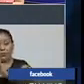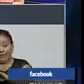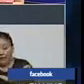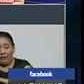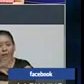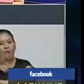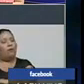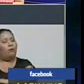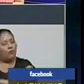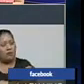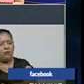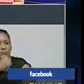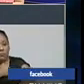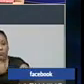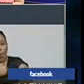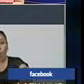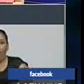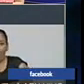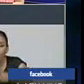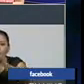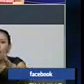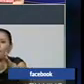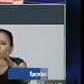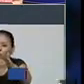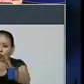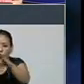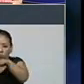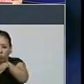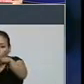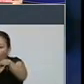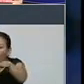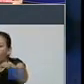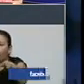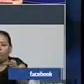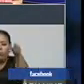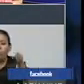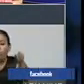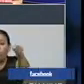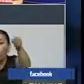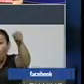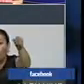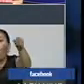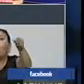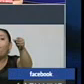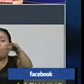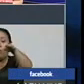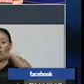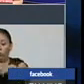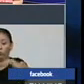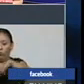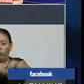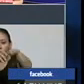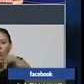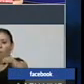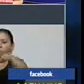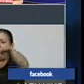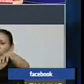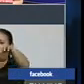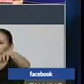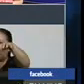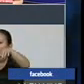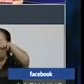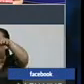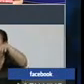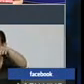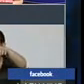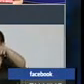familias. Luego de ahí se comenzó a hacer obras de mitigación en ese lugar porque se inundaba toda la carretera en la zona de la quebrada del Arenal,